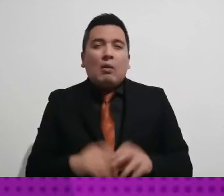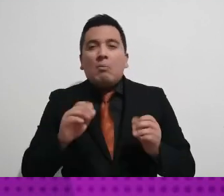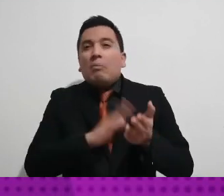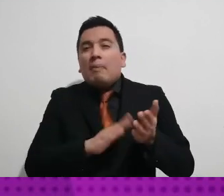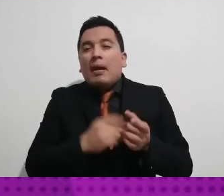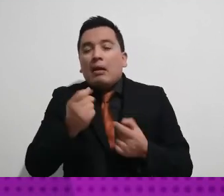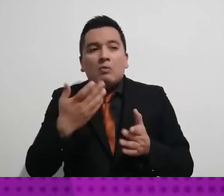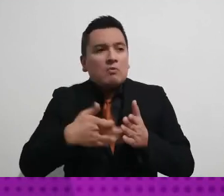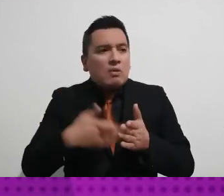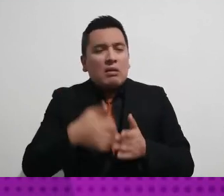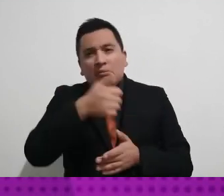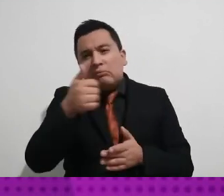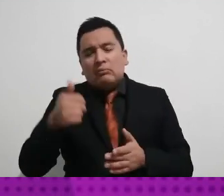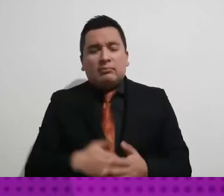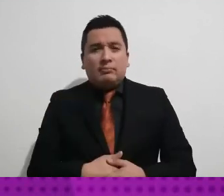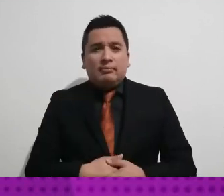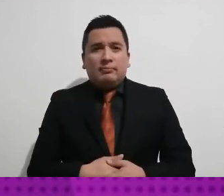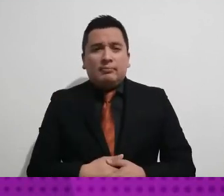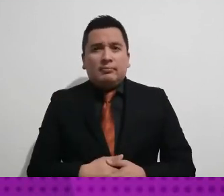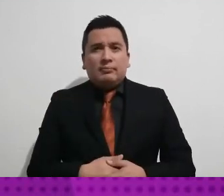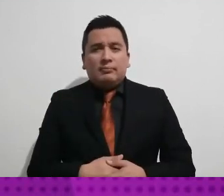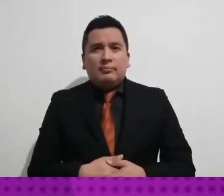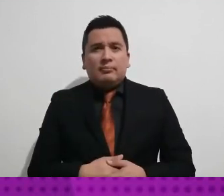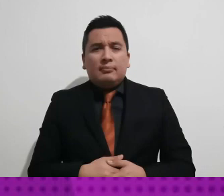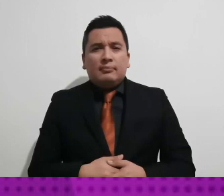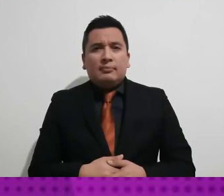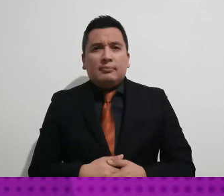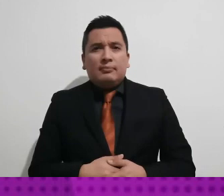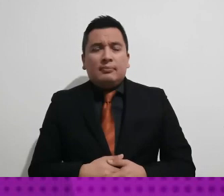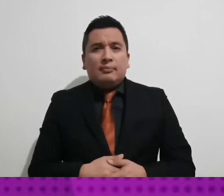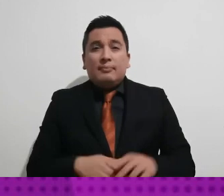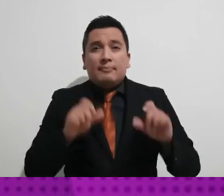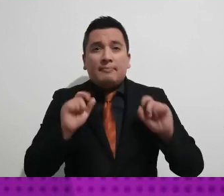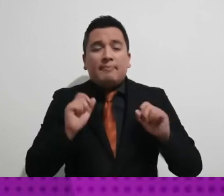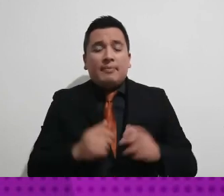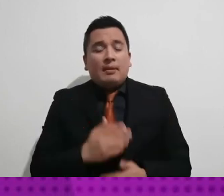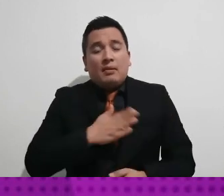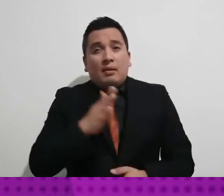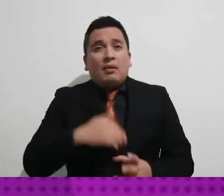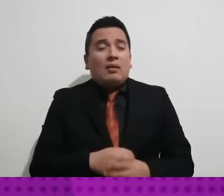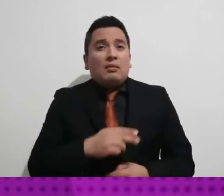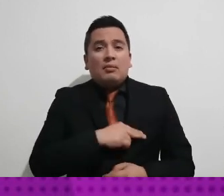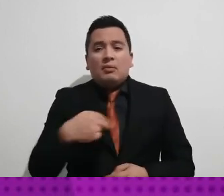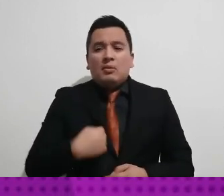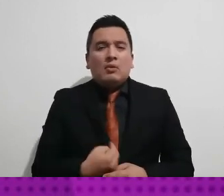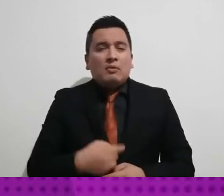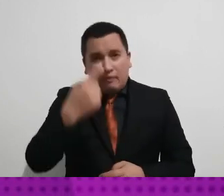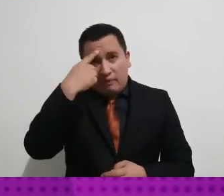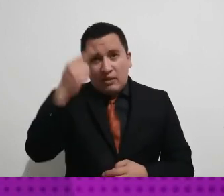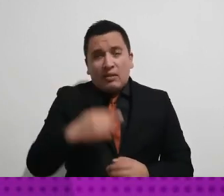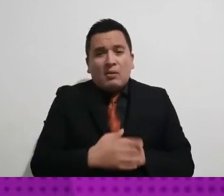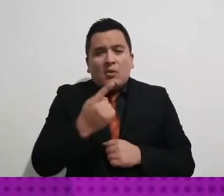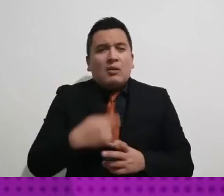qué documentos le faltaba a cada uno de quienes estaba registrando. Y también, bueno, pues nos dio